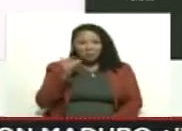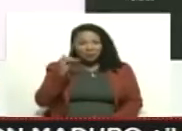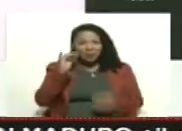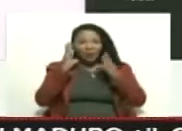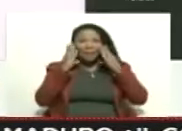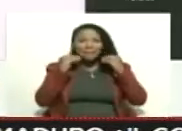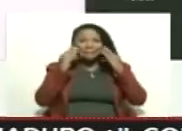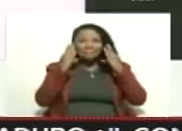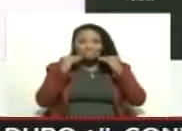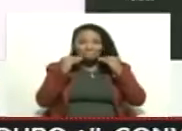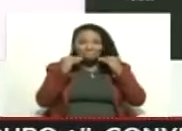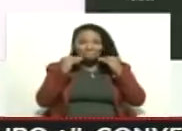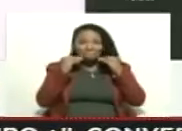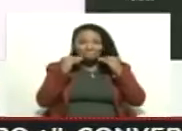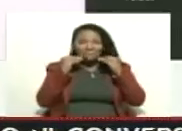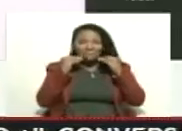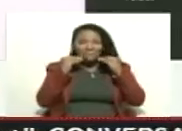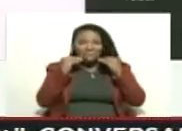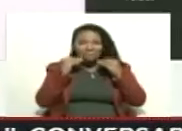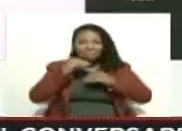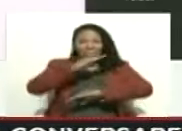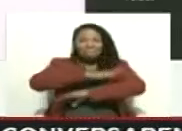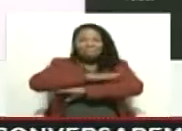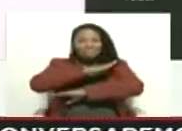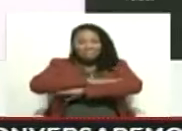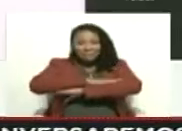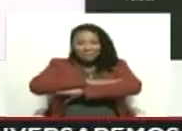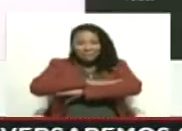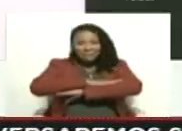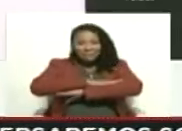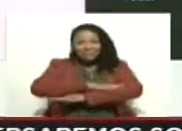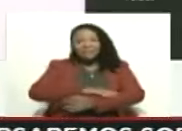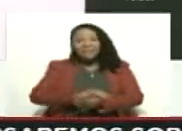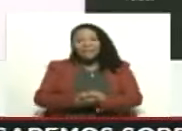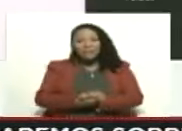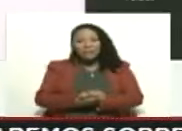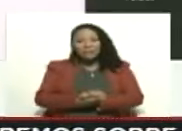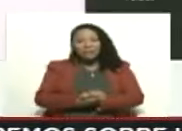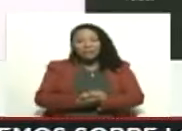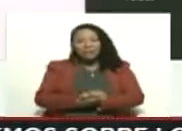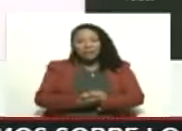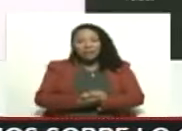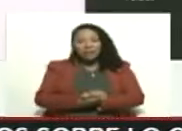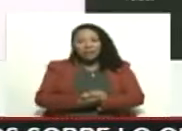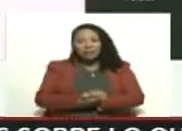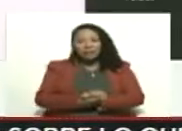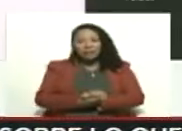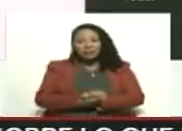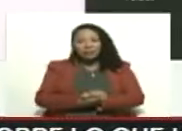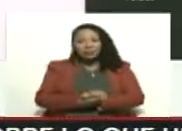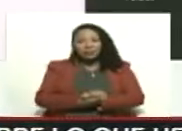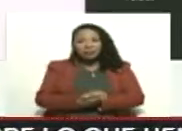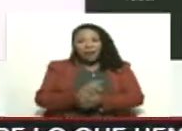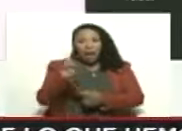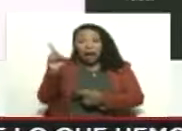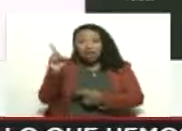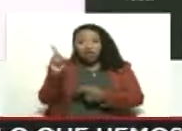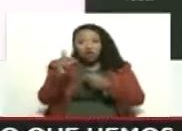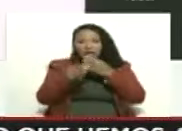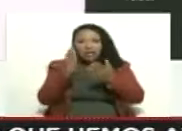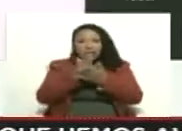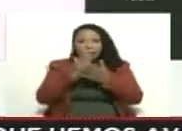en actuar bajo la la sombra son maestros